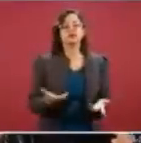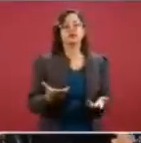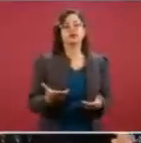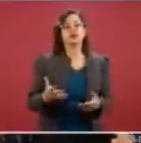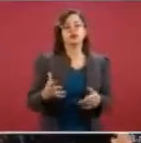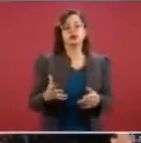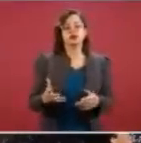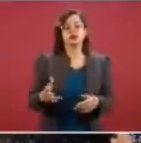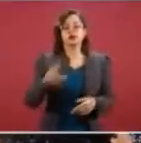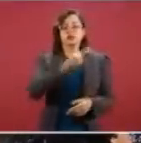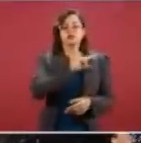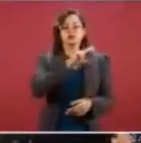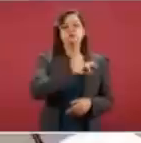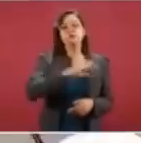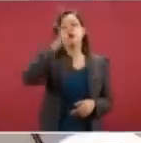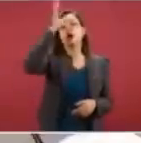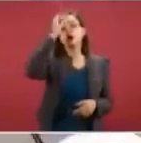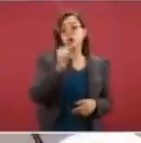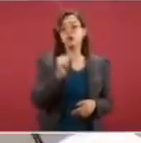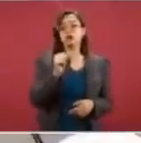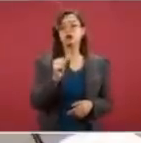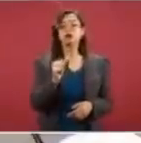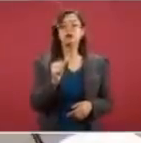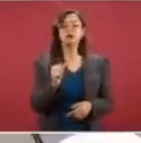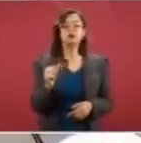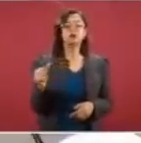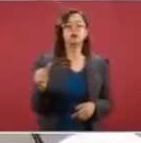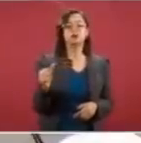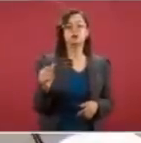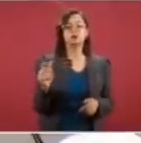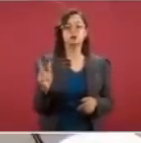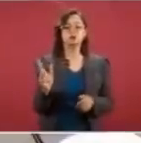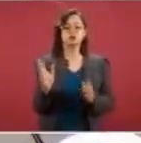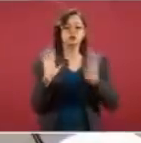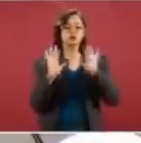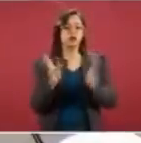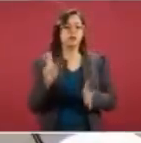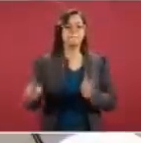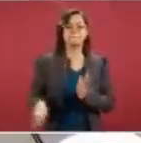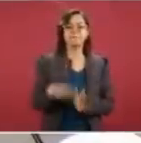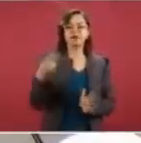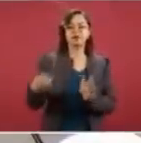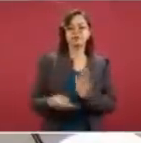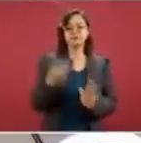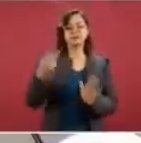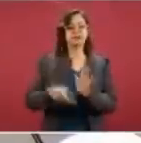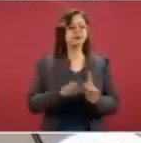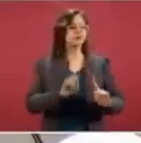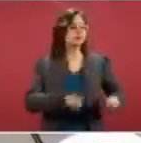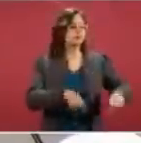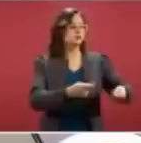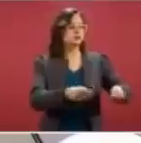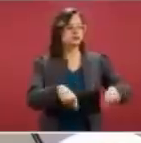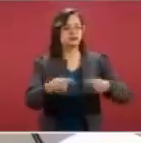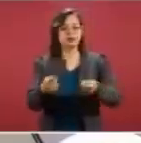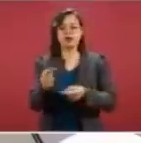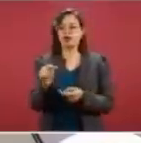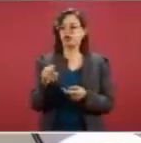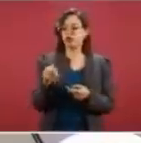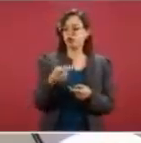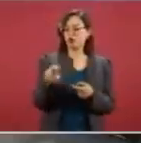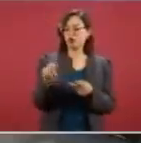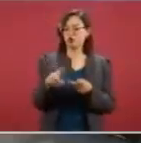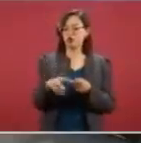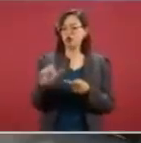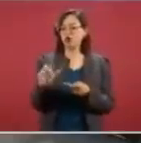sector privado. Como ustedes saben, ya lo han mencionado aquí varios, Carlos, Toño, el mismo Carlos Slim,